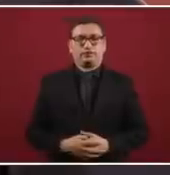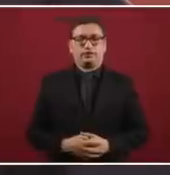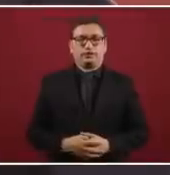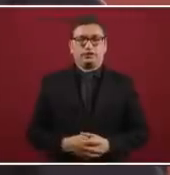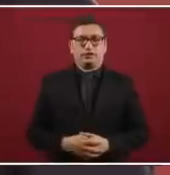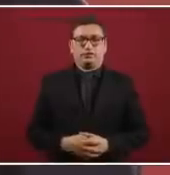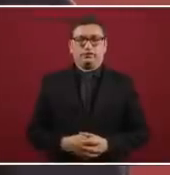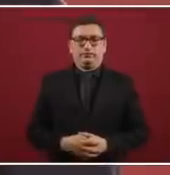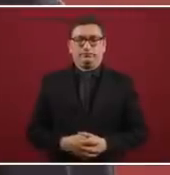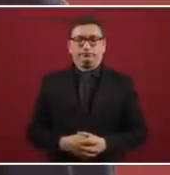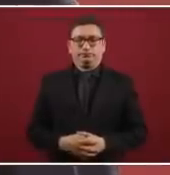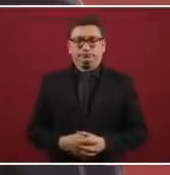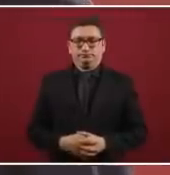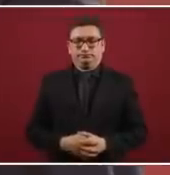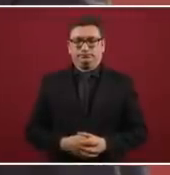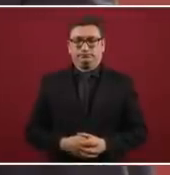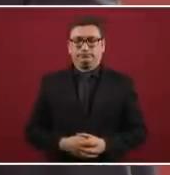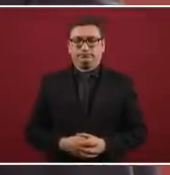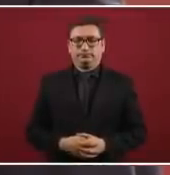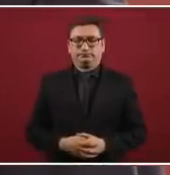mire,